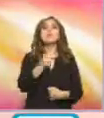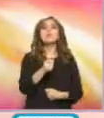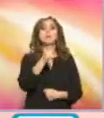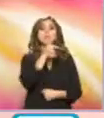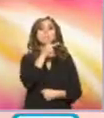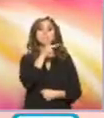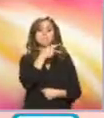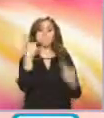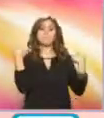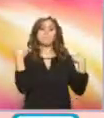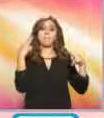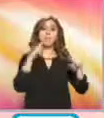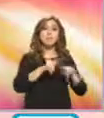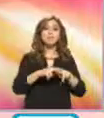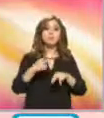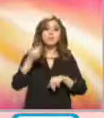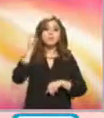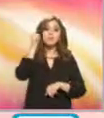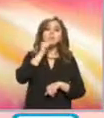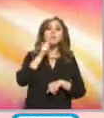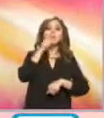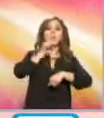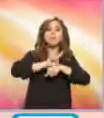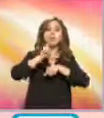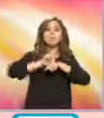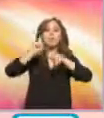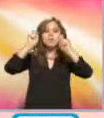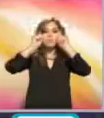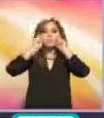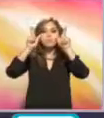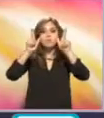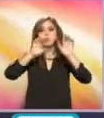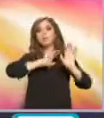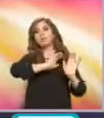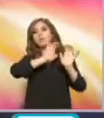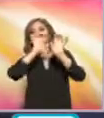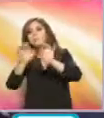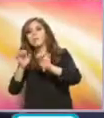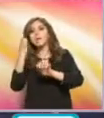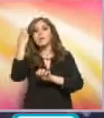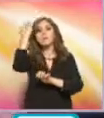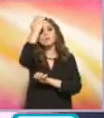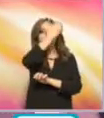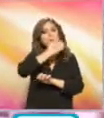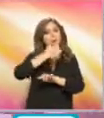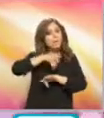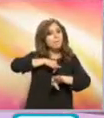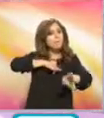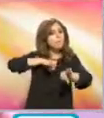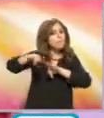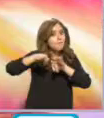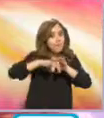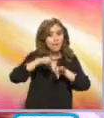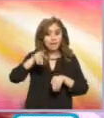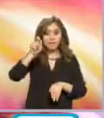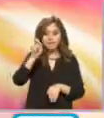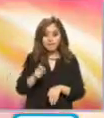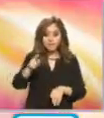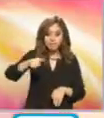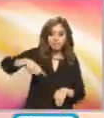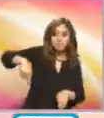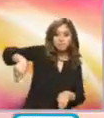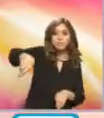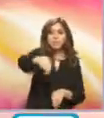levantan todos los días a tratar de hacer su mejor esfuerzo, a tratar de sacar de esa persona que tienen en sus